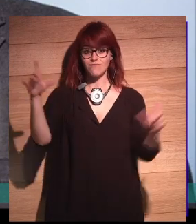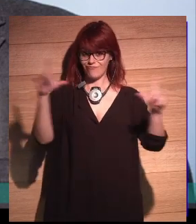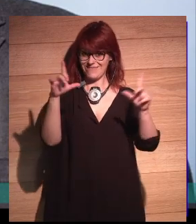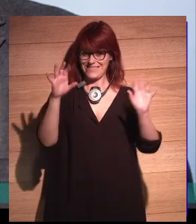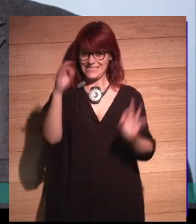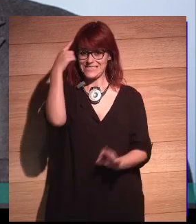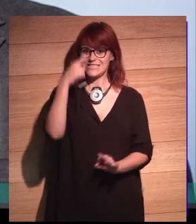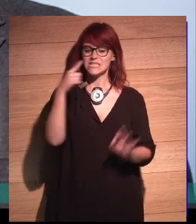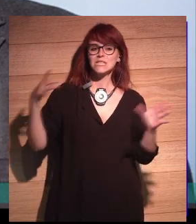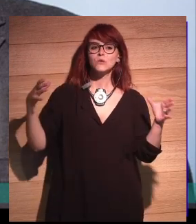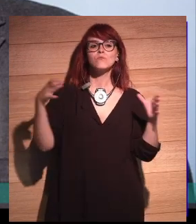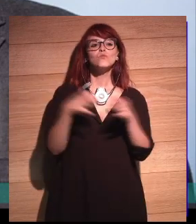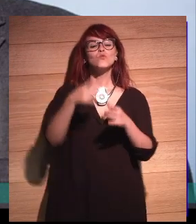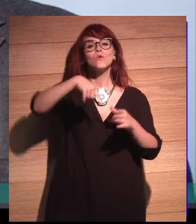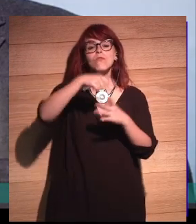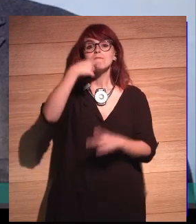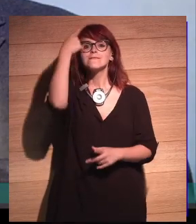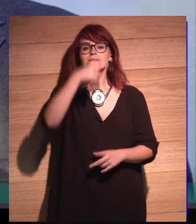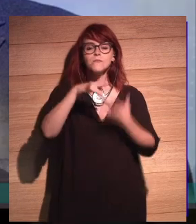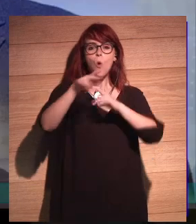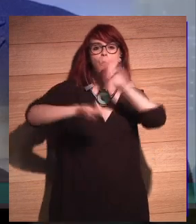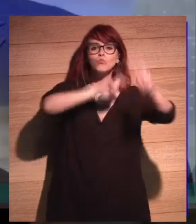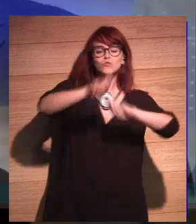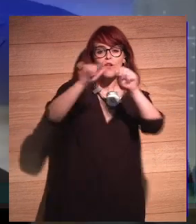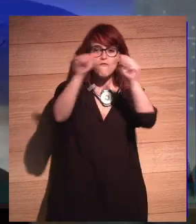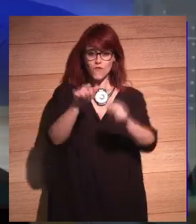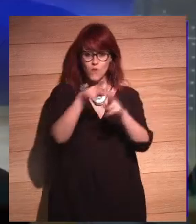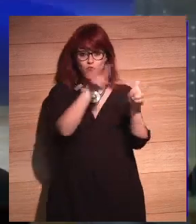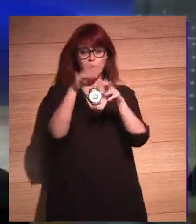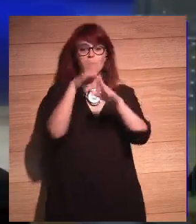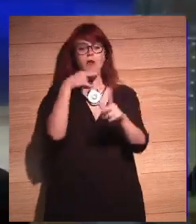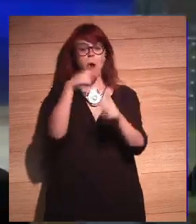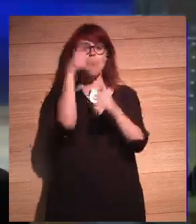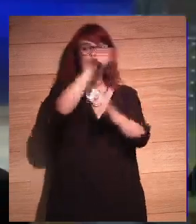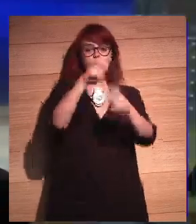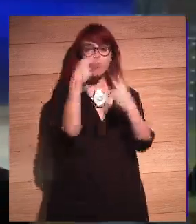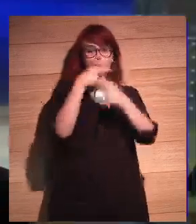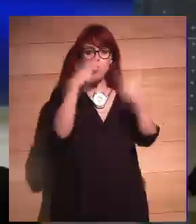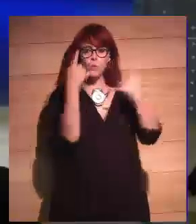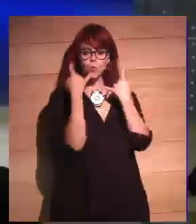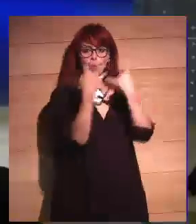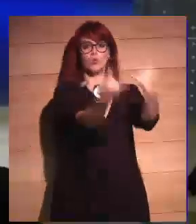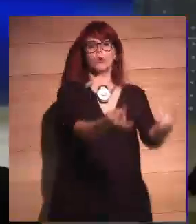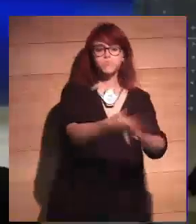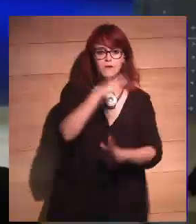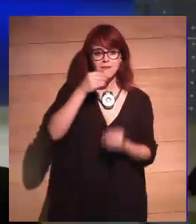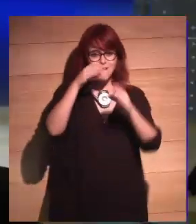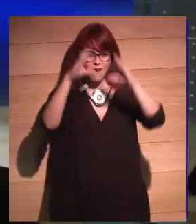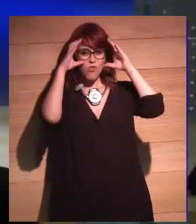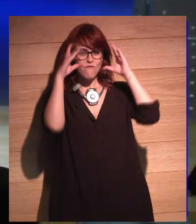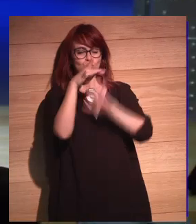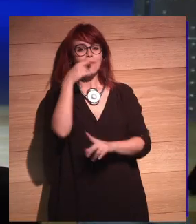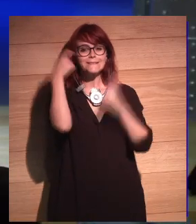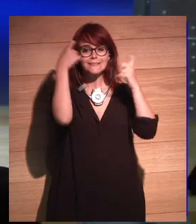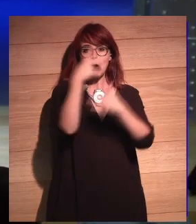dice que tenemos que buscar nuevas maneras de cautivar al público y de contar historias en la realidad virtual. Esto es del año 2016,